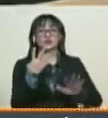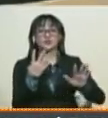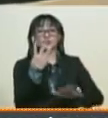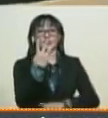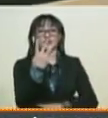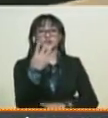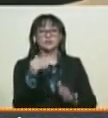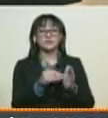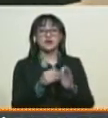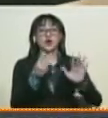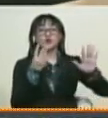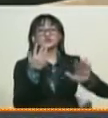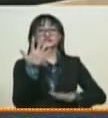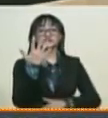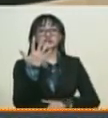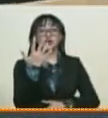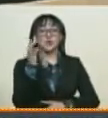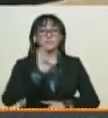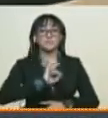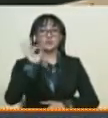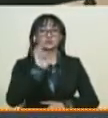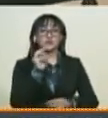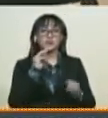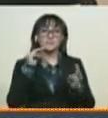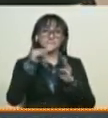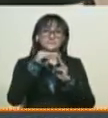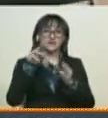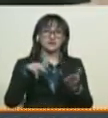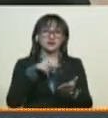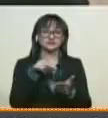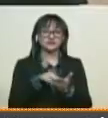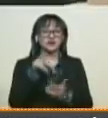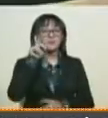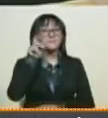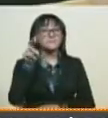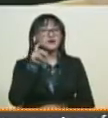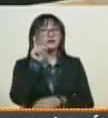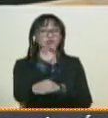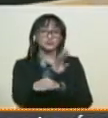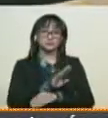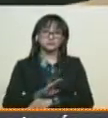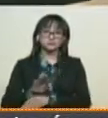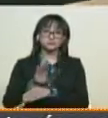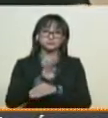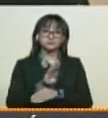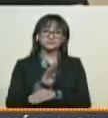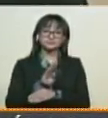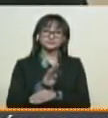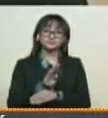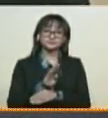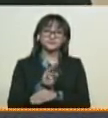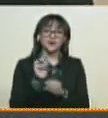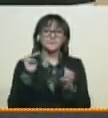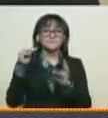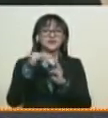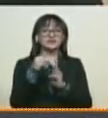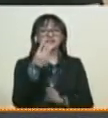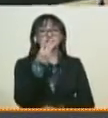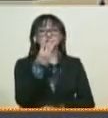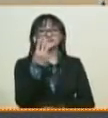el 85% de la meta nacional. En el parto humanizado, la meta es de